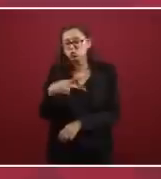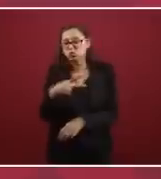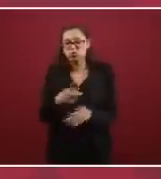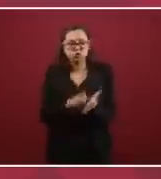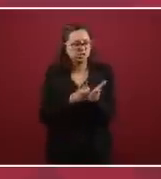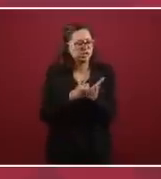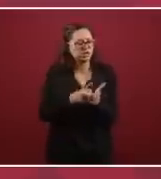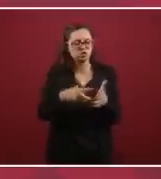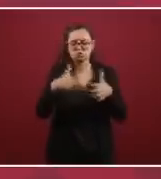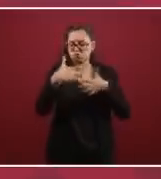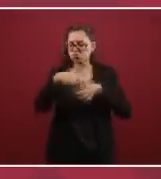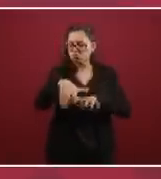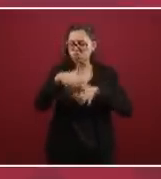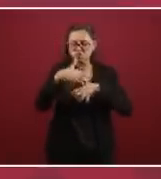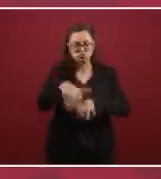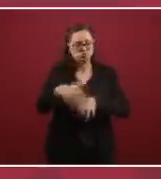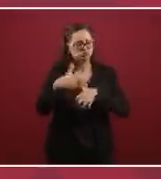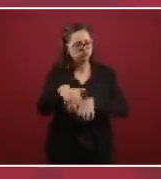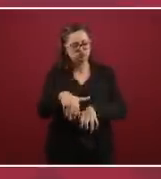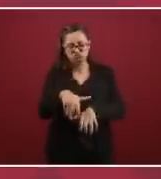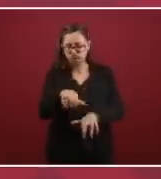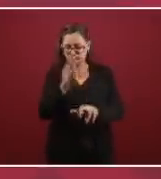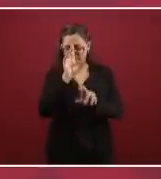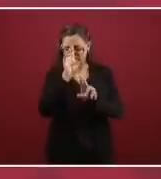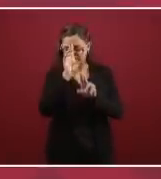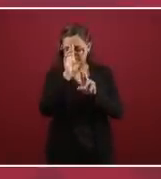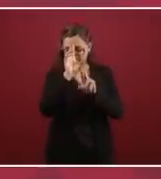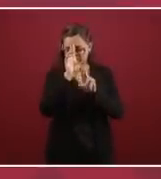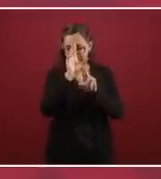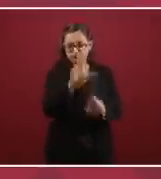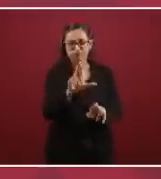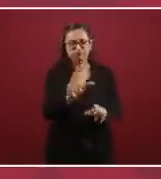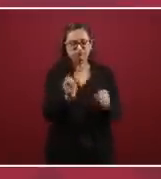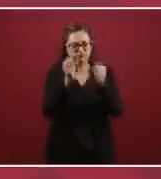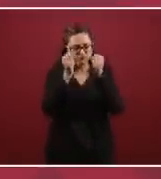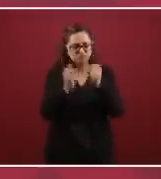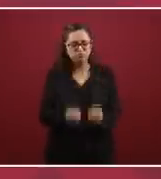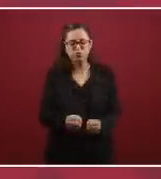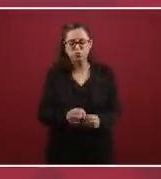de manifestación, de protesta, a la libre